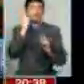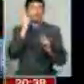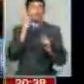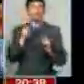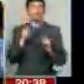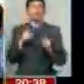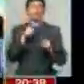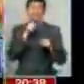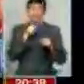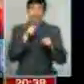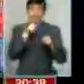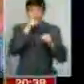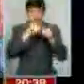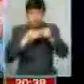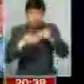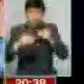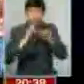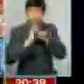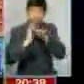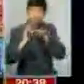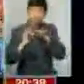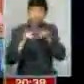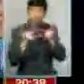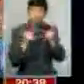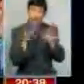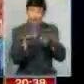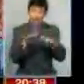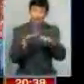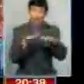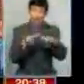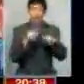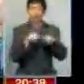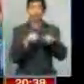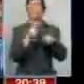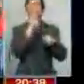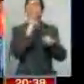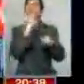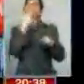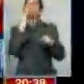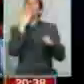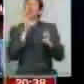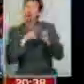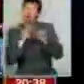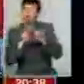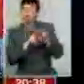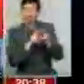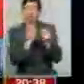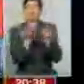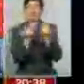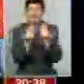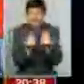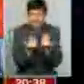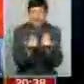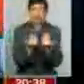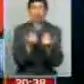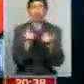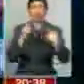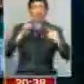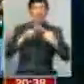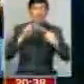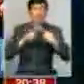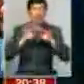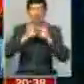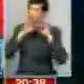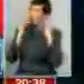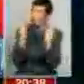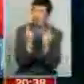cosas. Indudablemente necesitamos hacer un partido más completo para enfrentar rivales que son sumamente